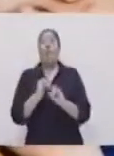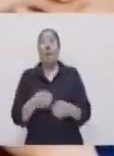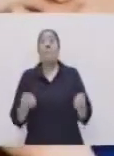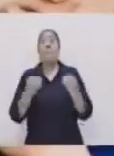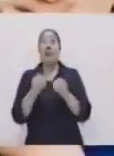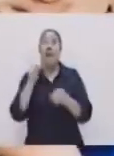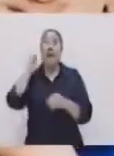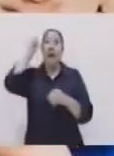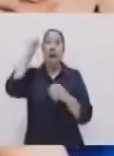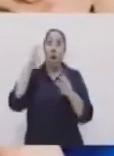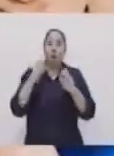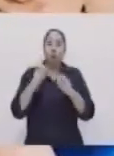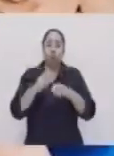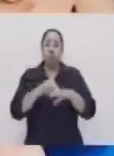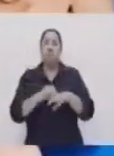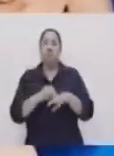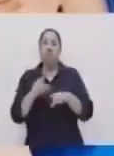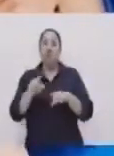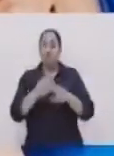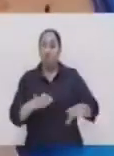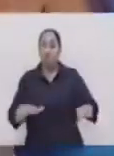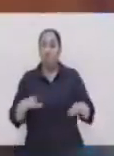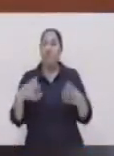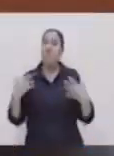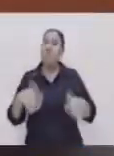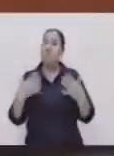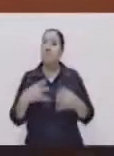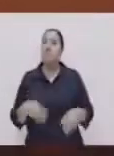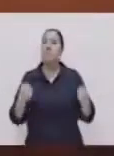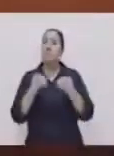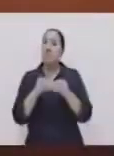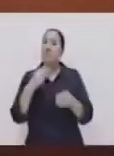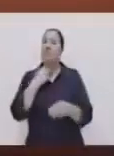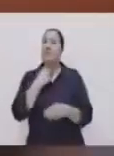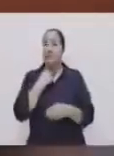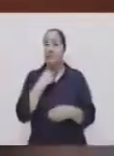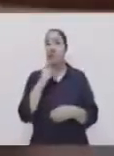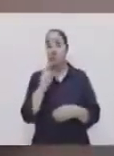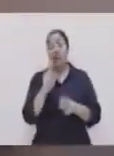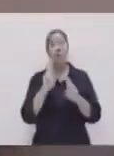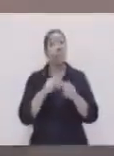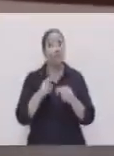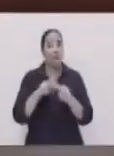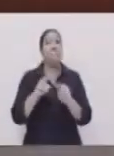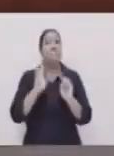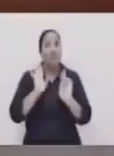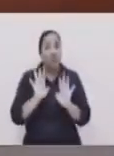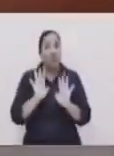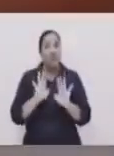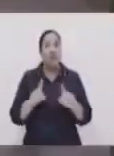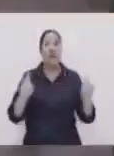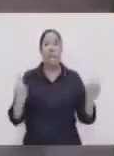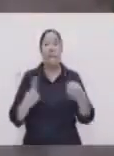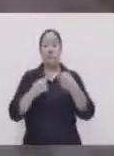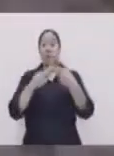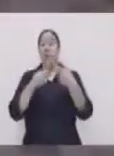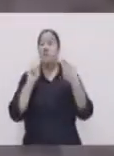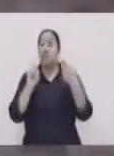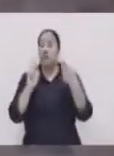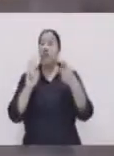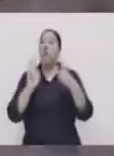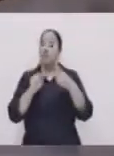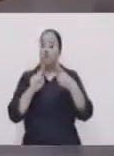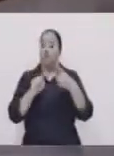se quema con más facilidad, frecuencia y gravedad. Según la profundidad, las quemaduras se pueden clasificar en